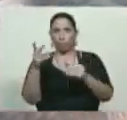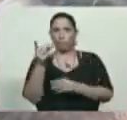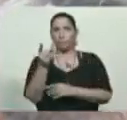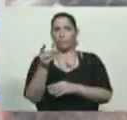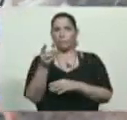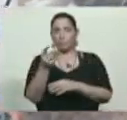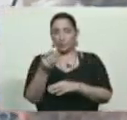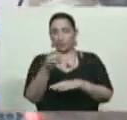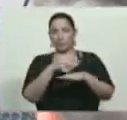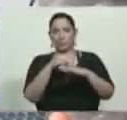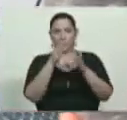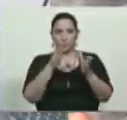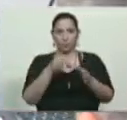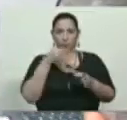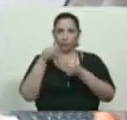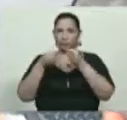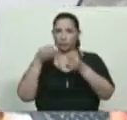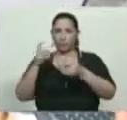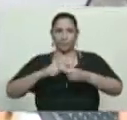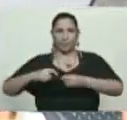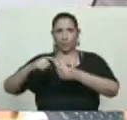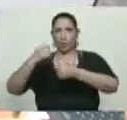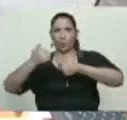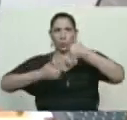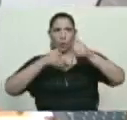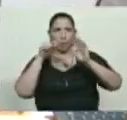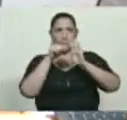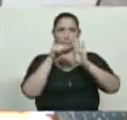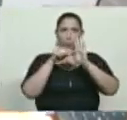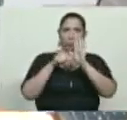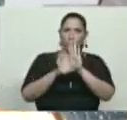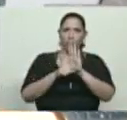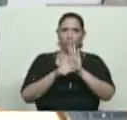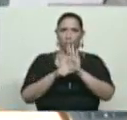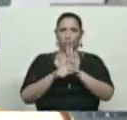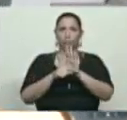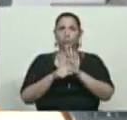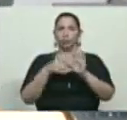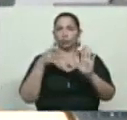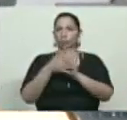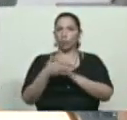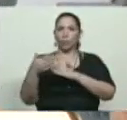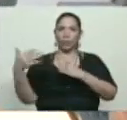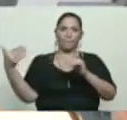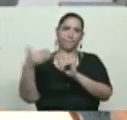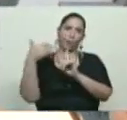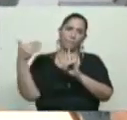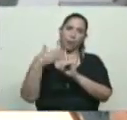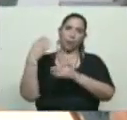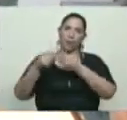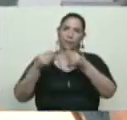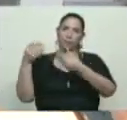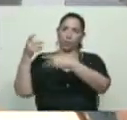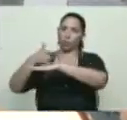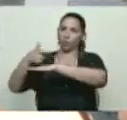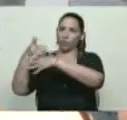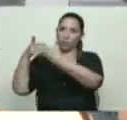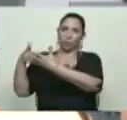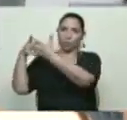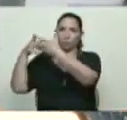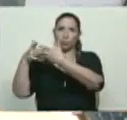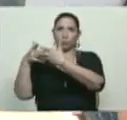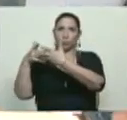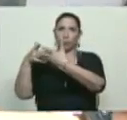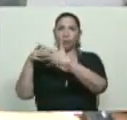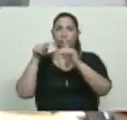Directiva, esto de cara para ver cuáles serán las medidas que serán adoptadas a propósito de este ataque unilateral que está haciendo el gobierno de Estados norteamericanos. Una de